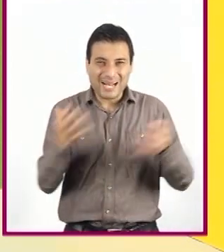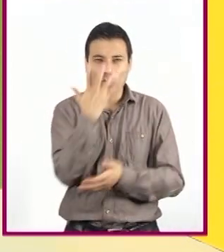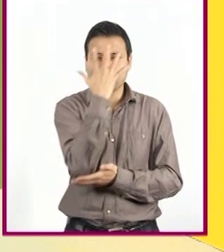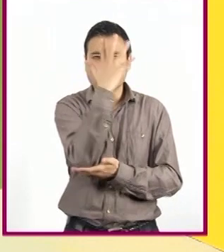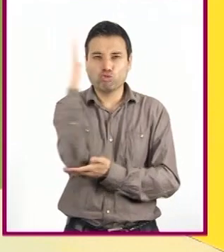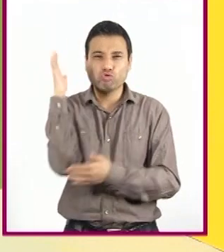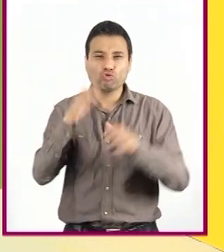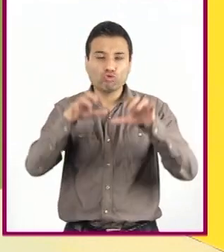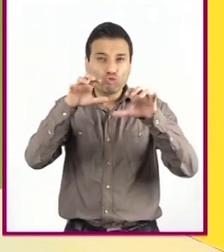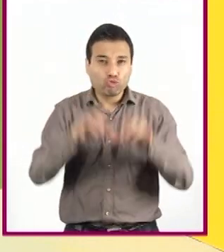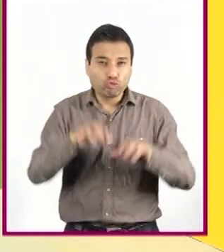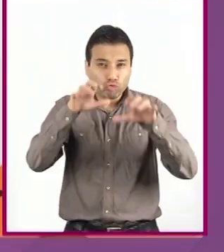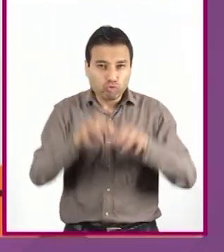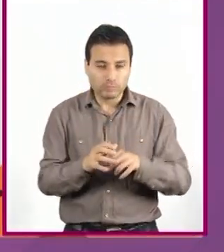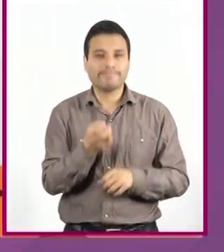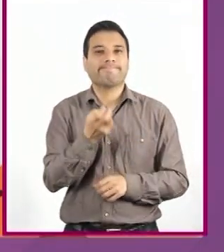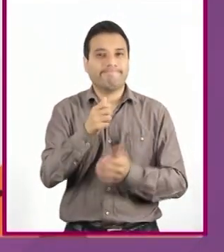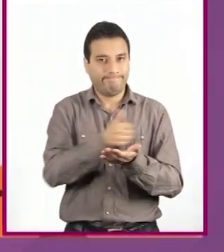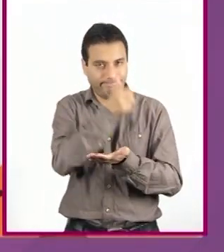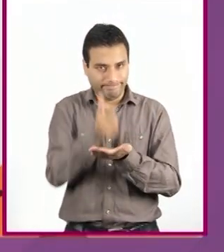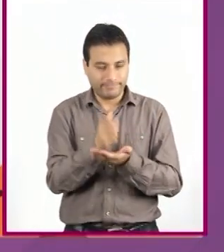lluviosa, se ubica el Tajín.